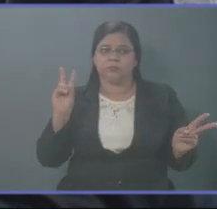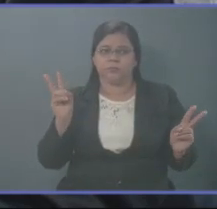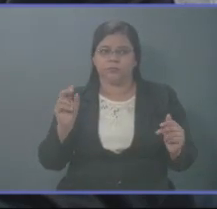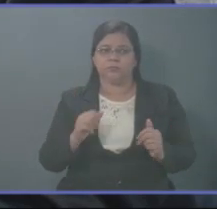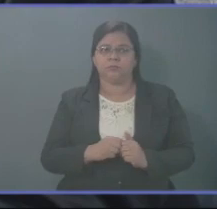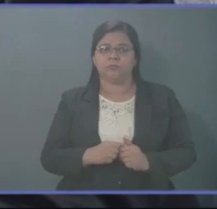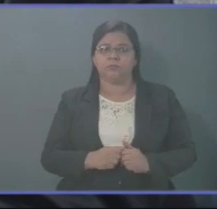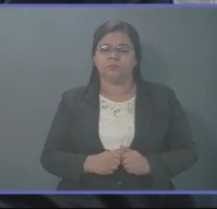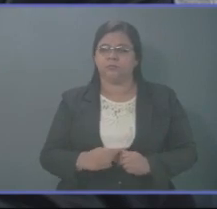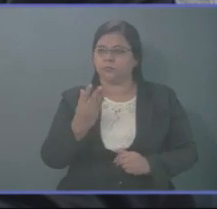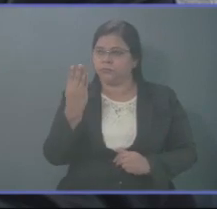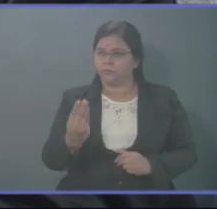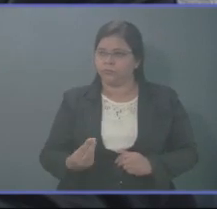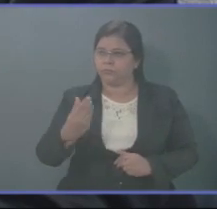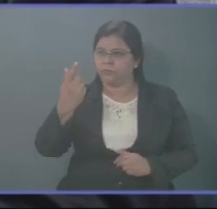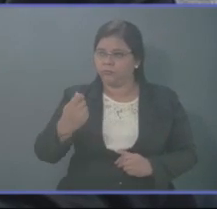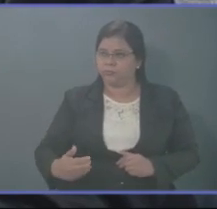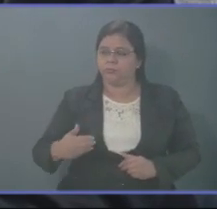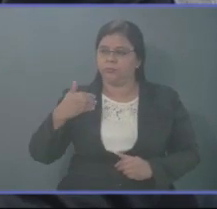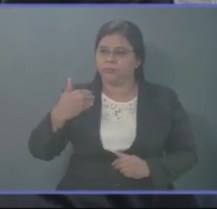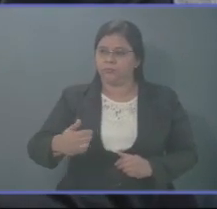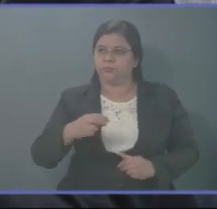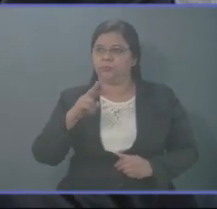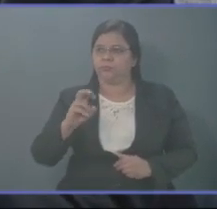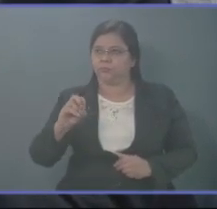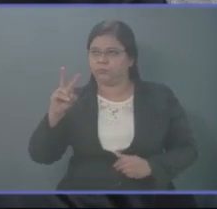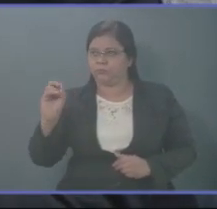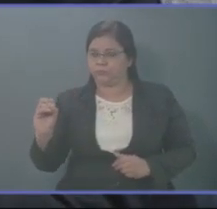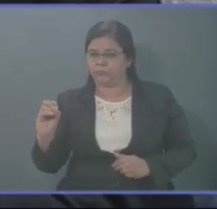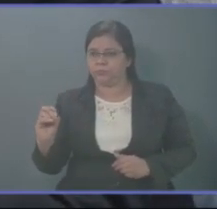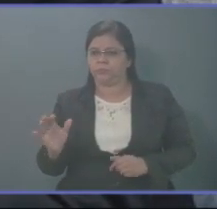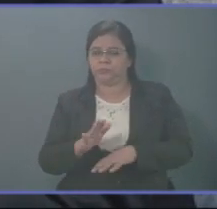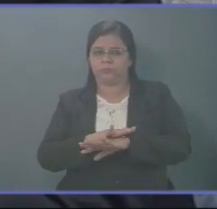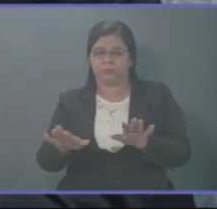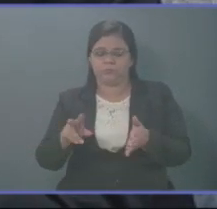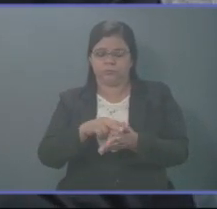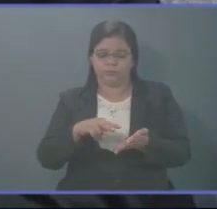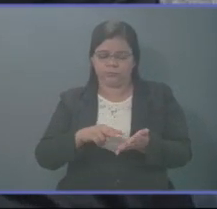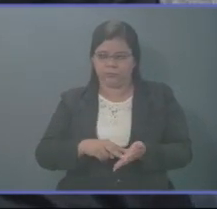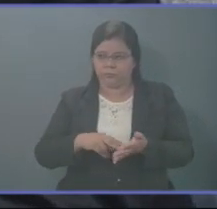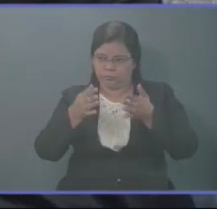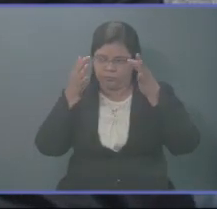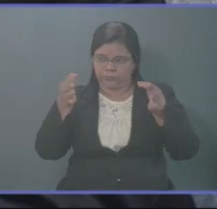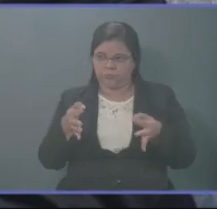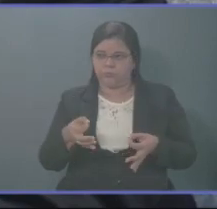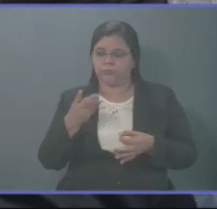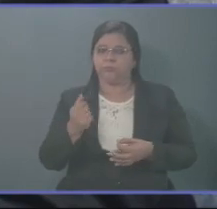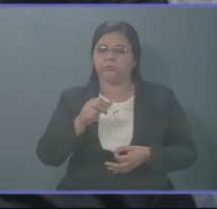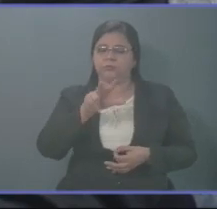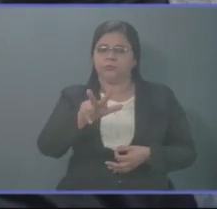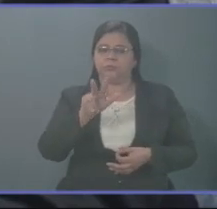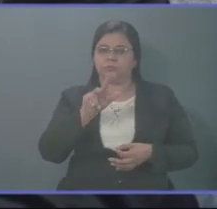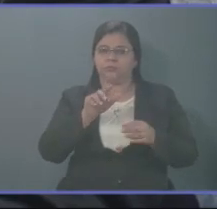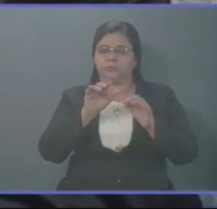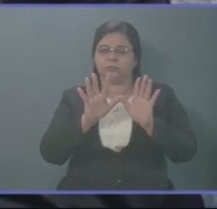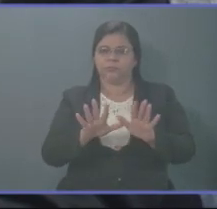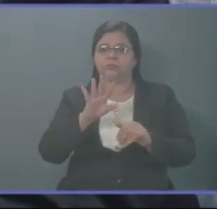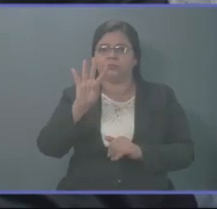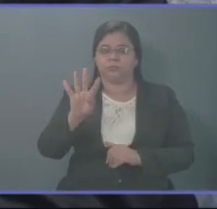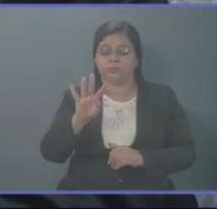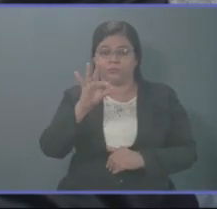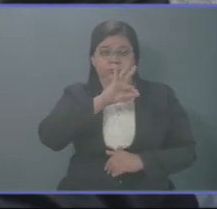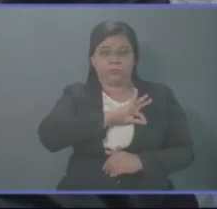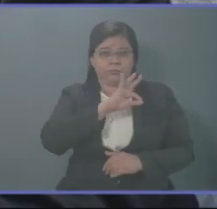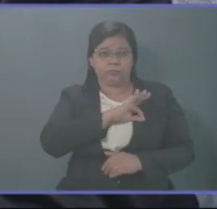San Salvador a los días del mes de mayo de 2020. Leído el dictamen número 314 favorable y